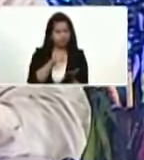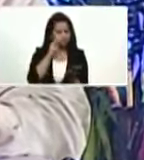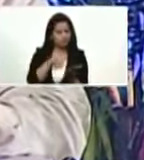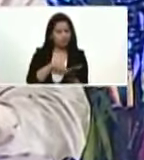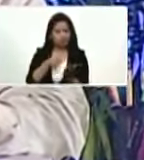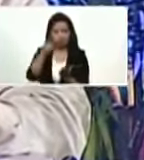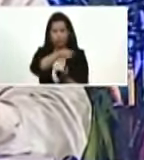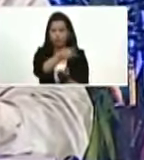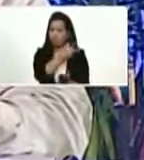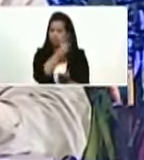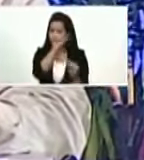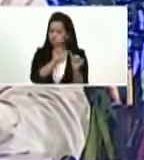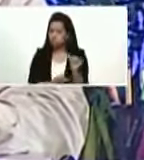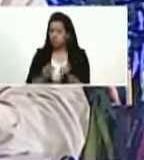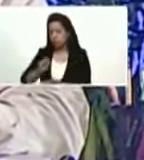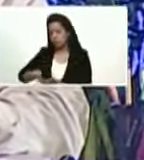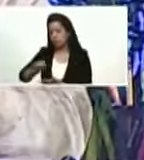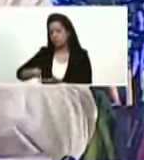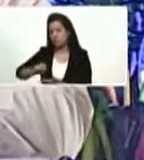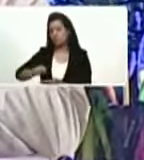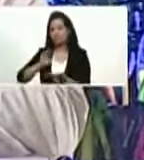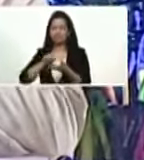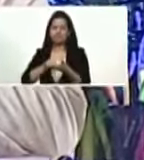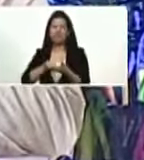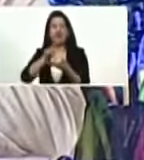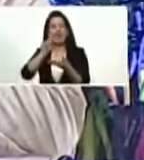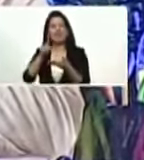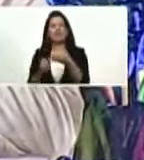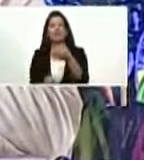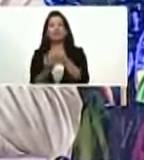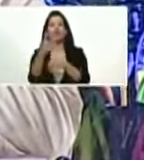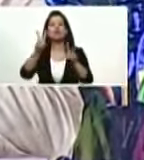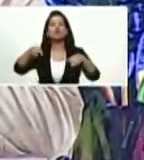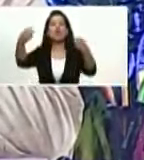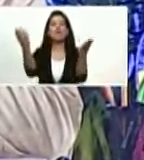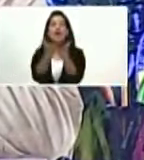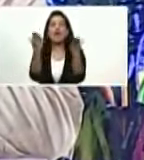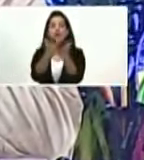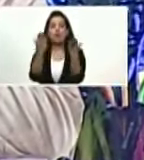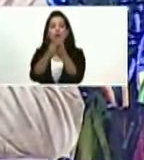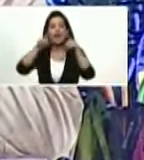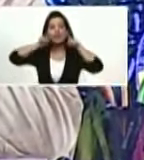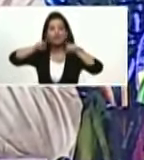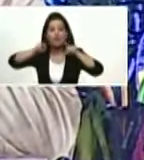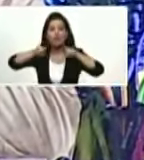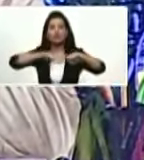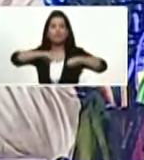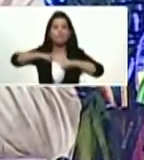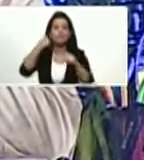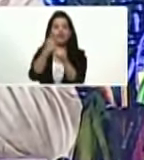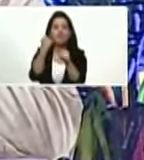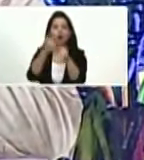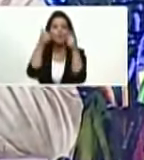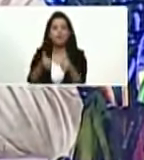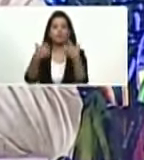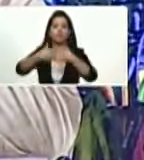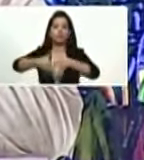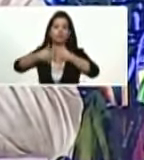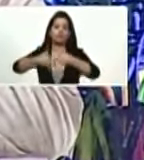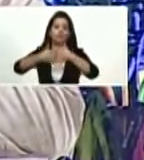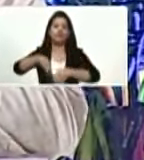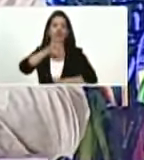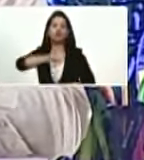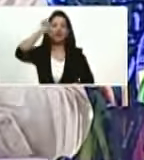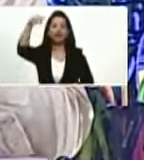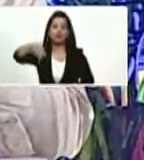han hablado, hay que crear una nueva escuela de gestión productiva de las empresas socialistas de